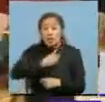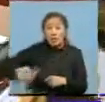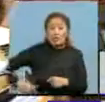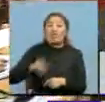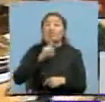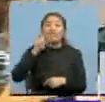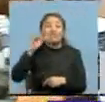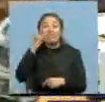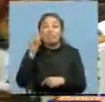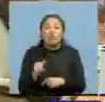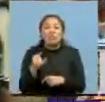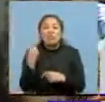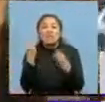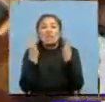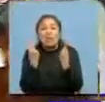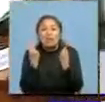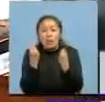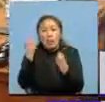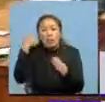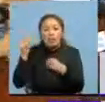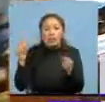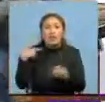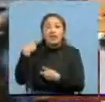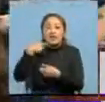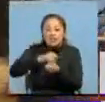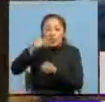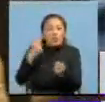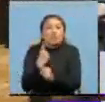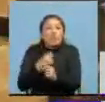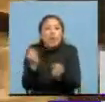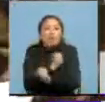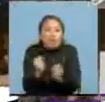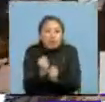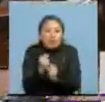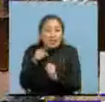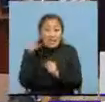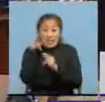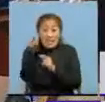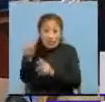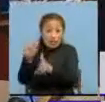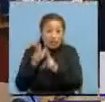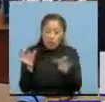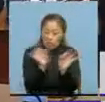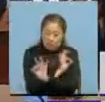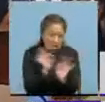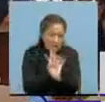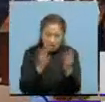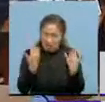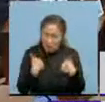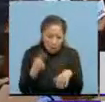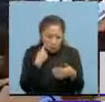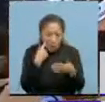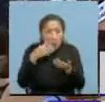Ramiro Tizón, cuáles eran esas observaciones y nos dijo que no había nada, que no había ninguna observación ni